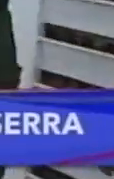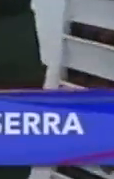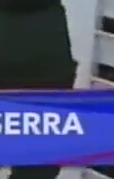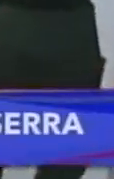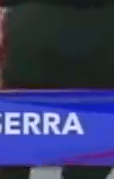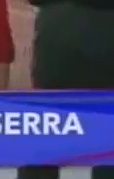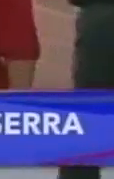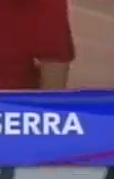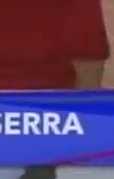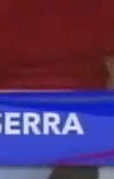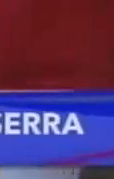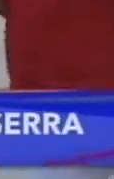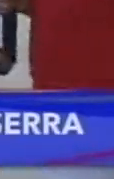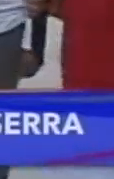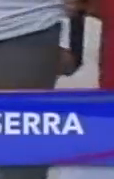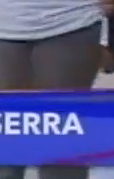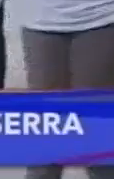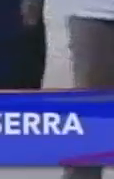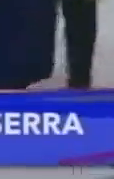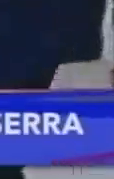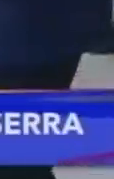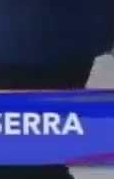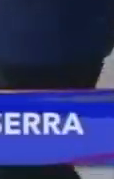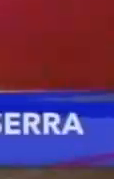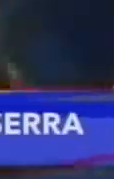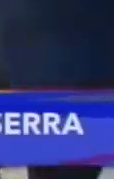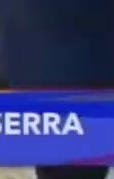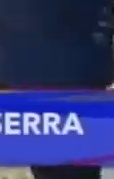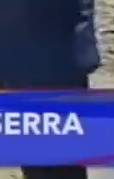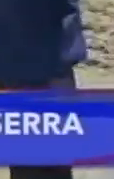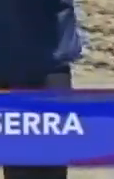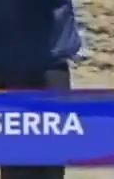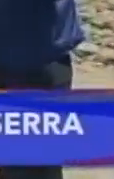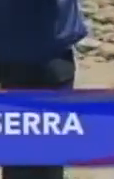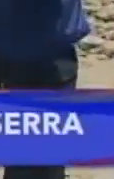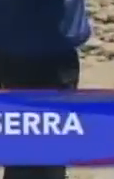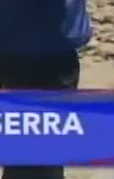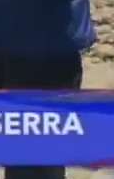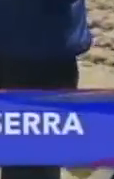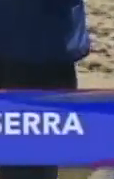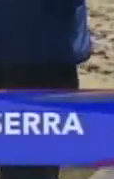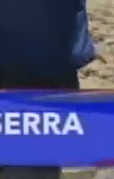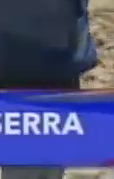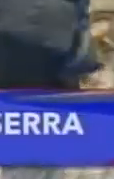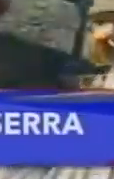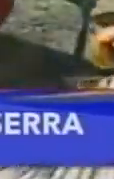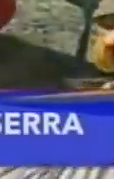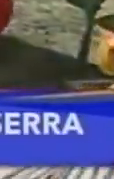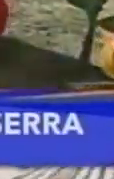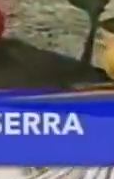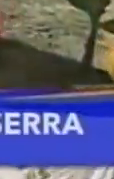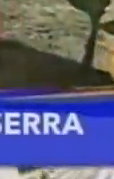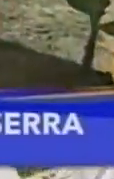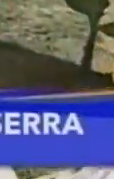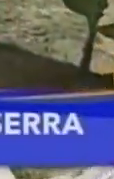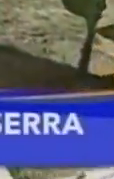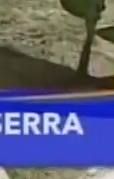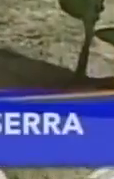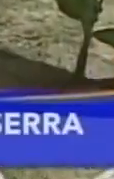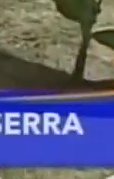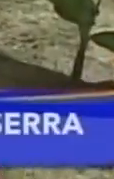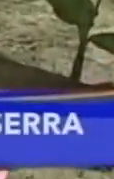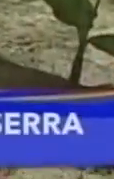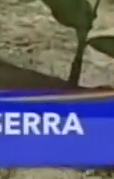un bello y hermoso mensaje. Vamos a escuchar primero a esta hermosura de niña, mi comandante.